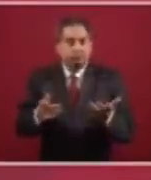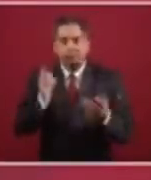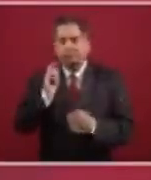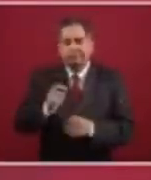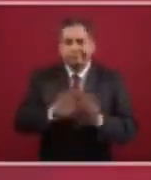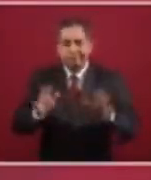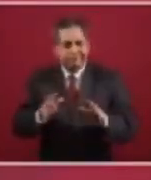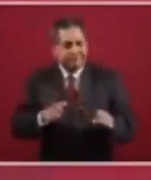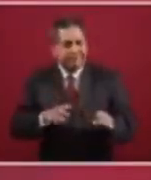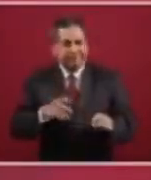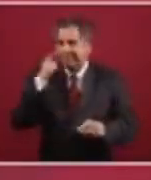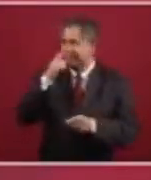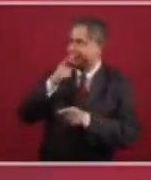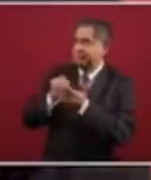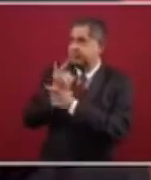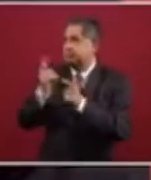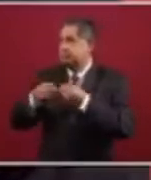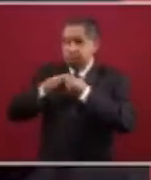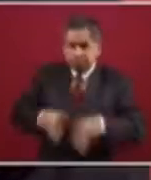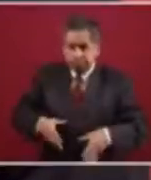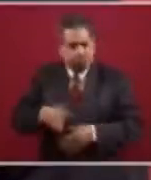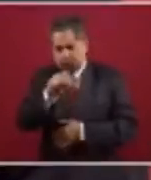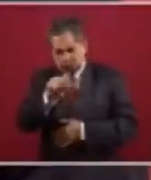erradiquen las prácticas antidemocráticas.